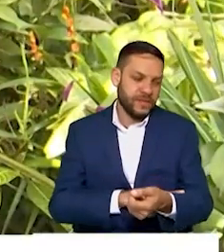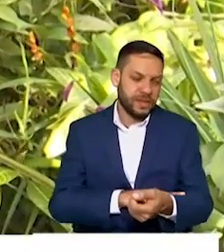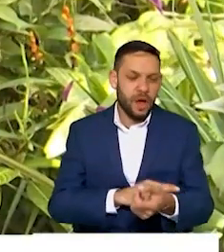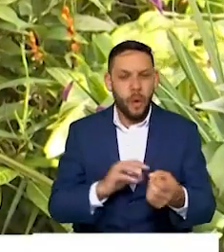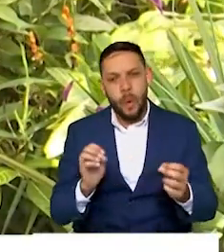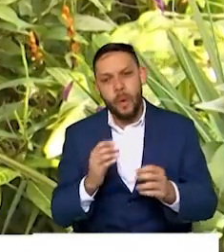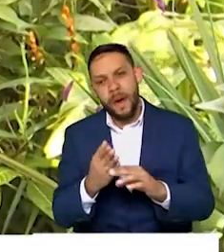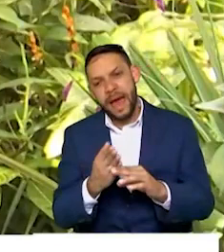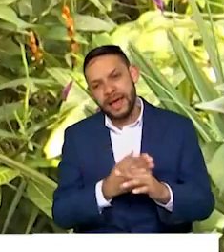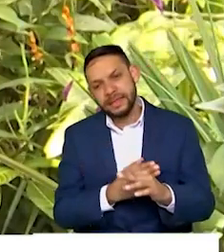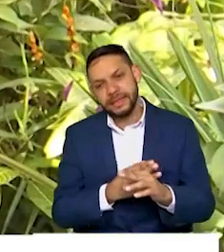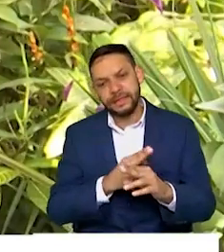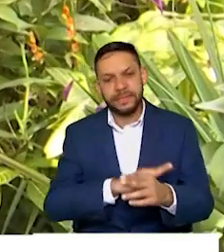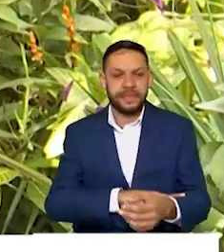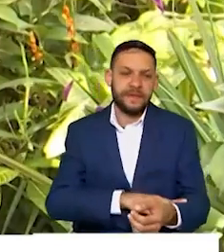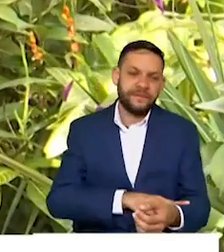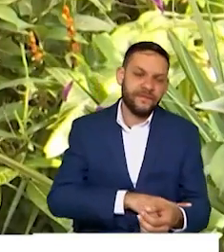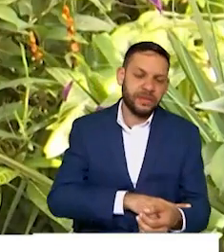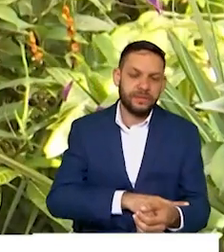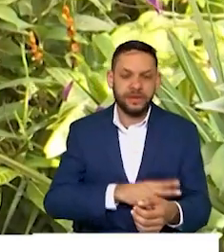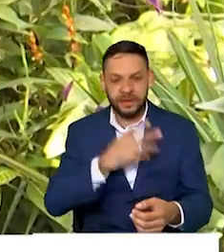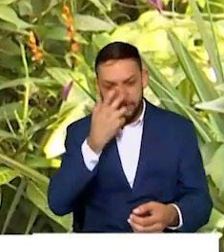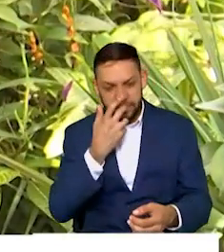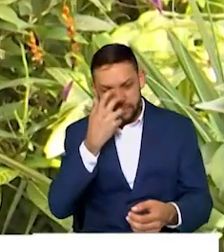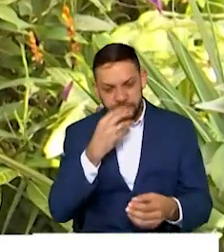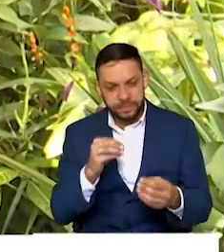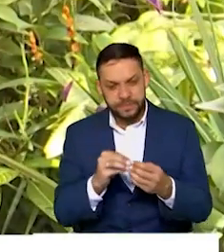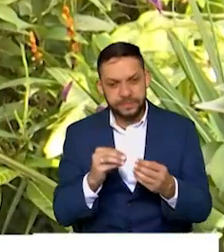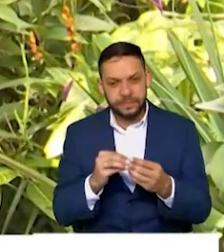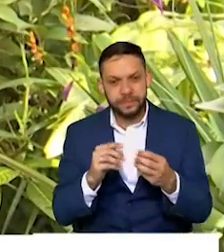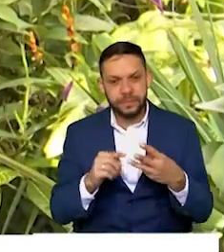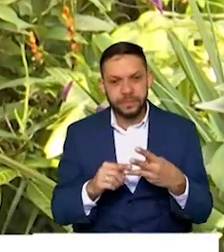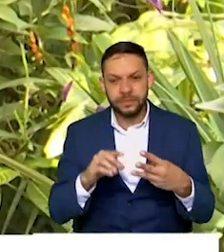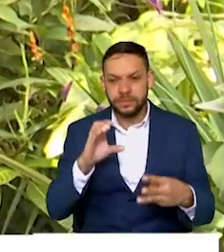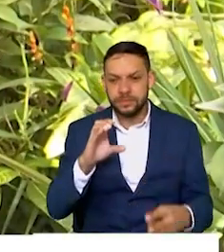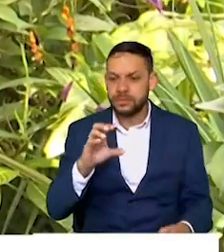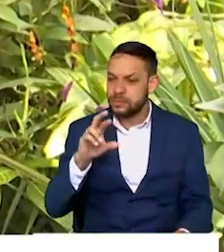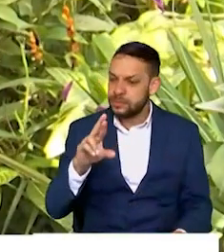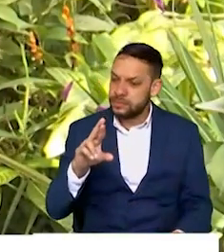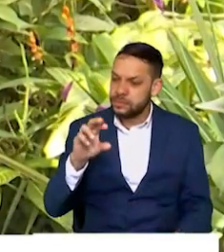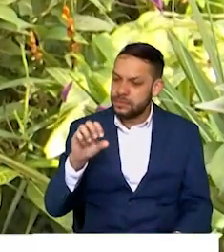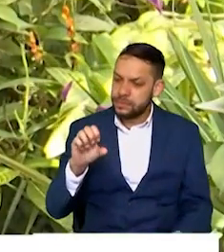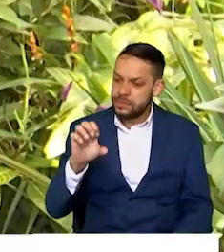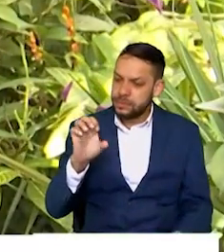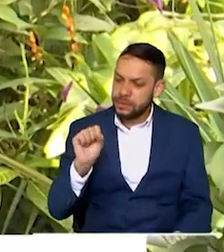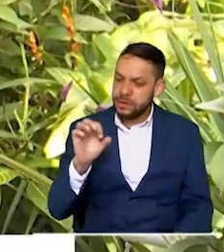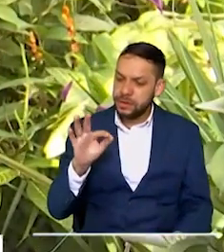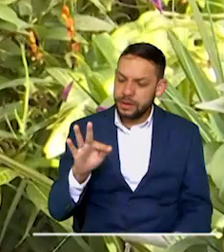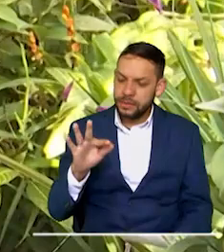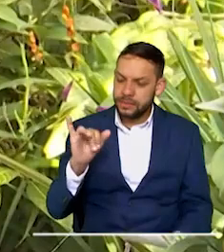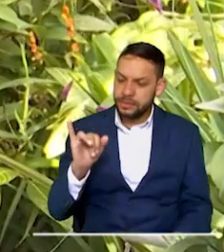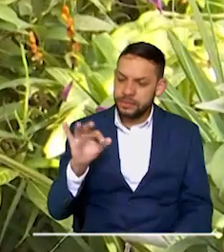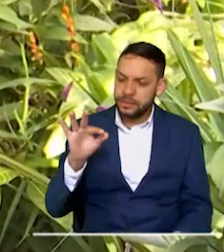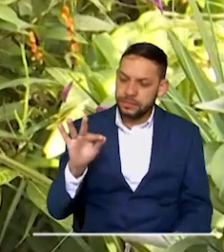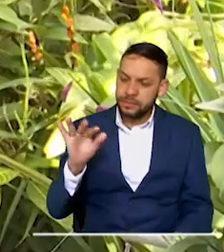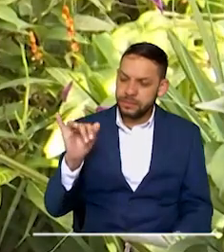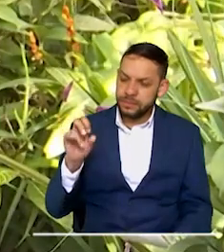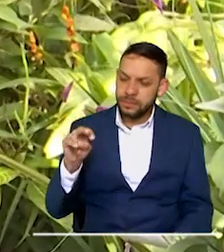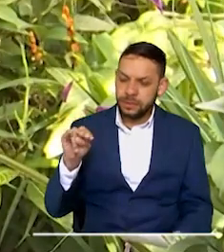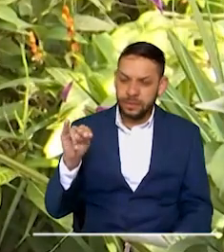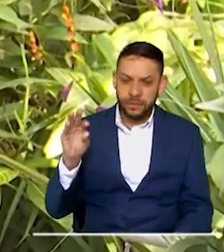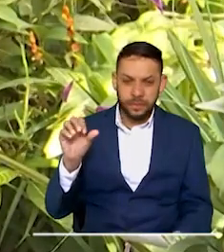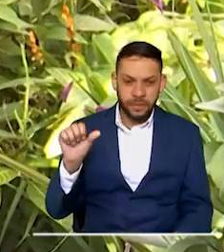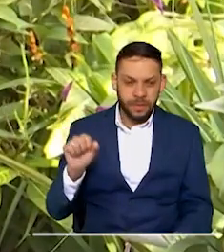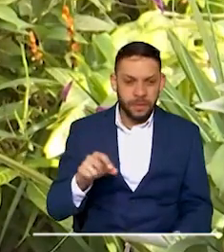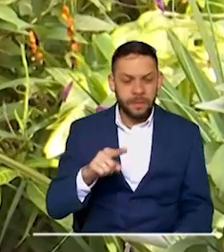prediabético. Y también tenemos una creatinina. Este examen es supremamente importante porque nos va a